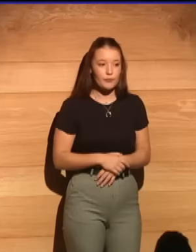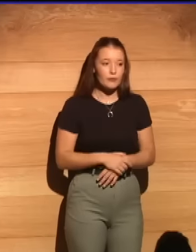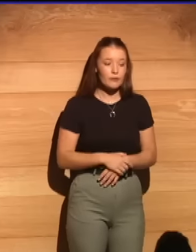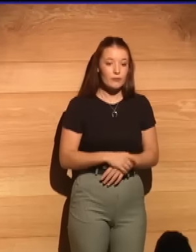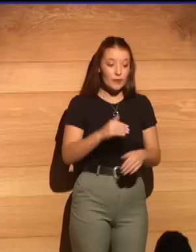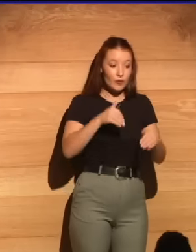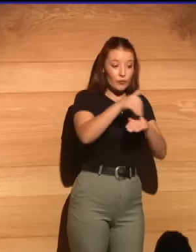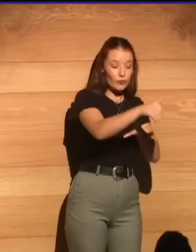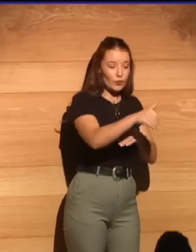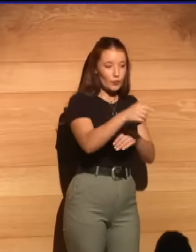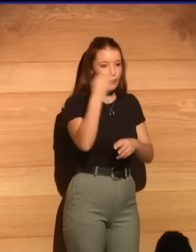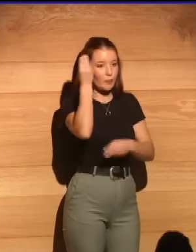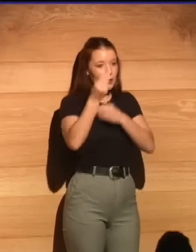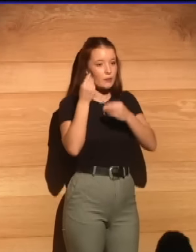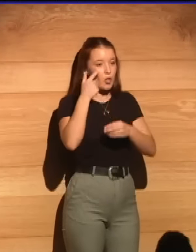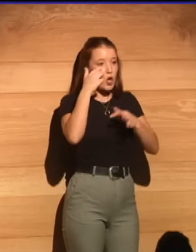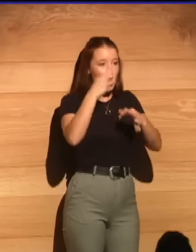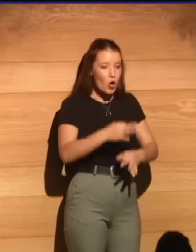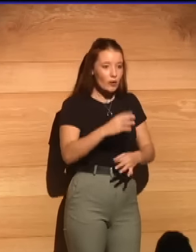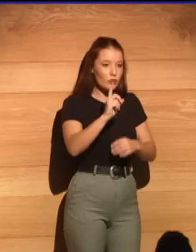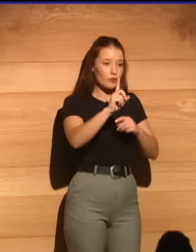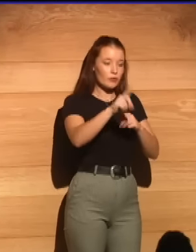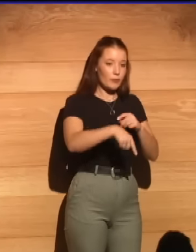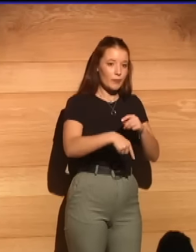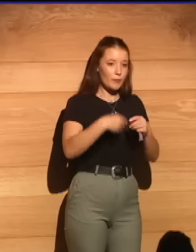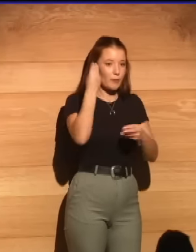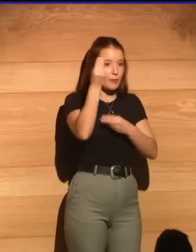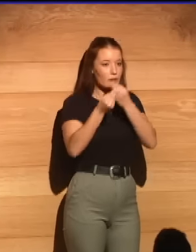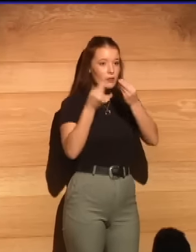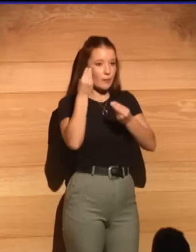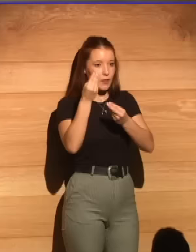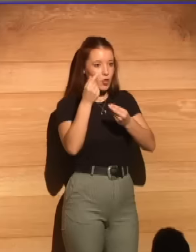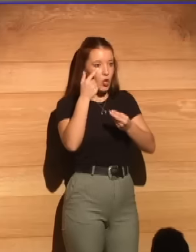y también criterios, ¿no? Ahora me gustaría preguntarte más